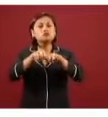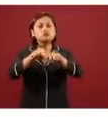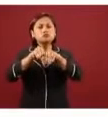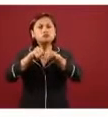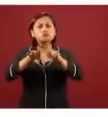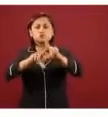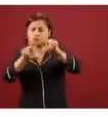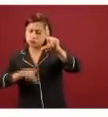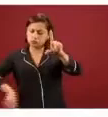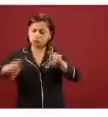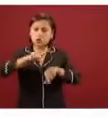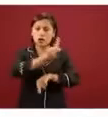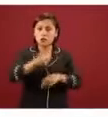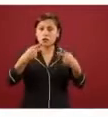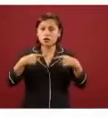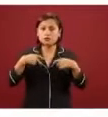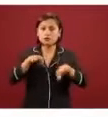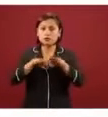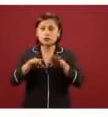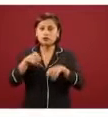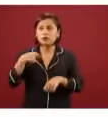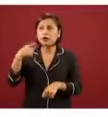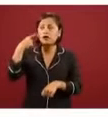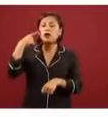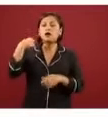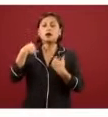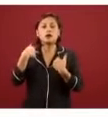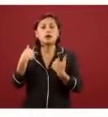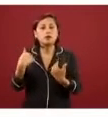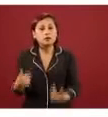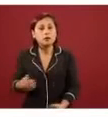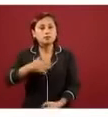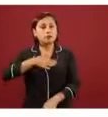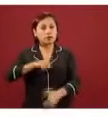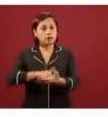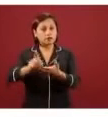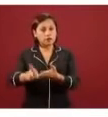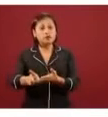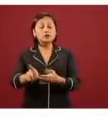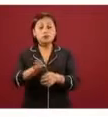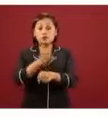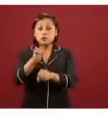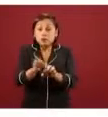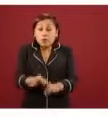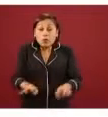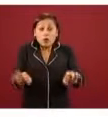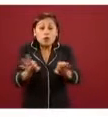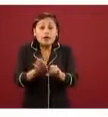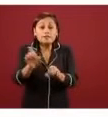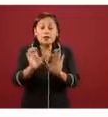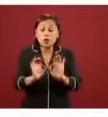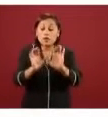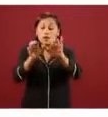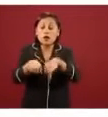trabajadores, que ellos sepan cuáles son sus derechos, por qué es tan importante que revisen sus datos ante el IMSS,